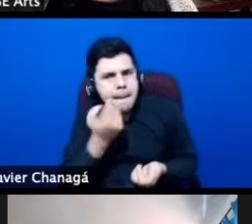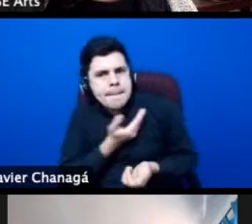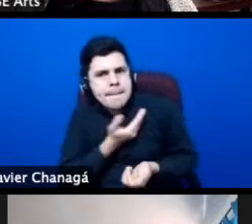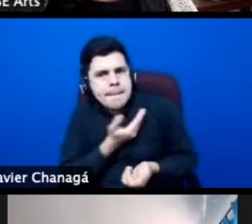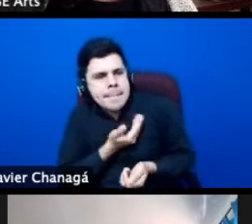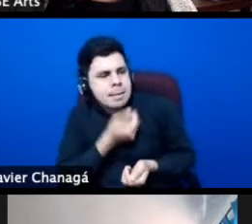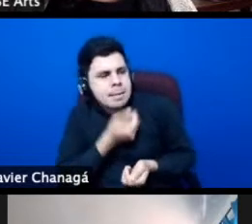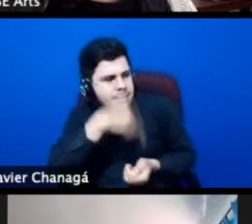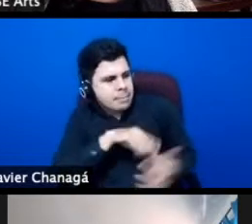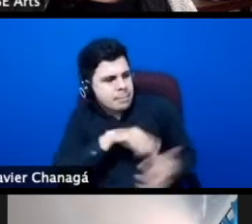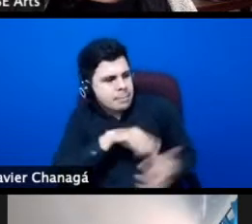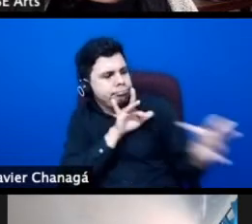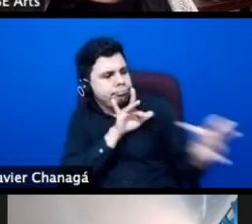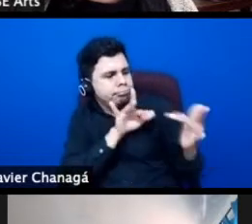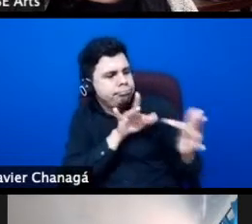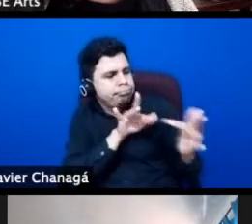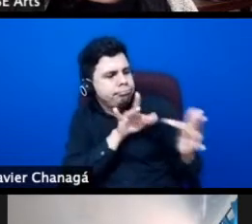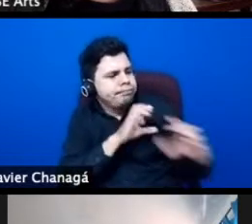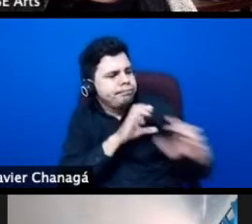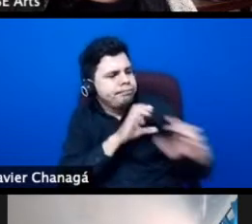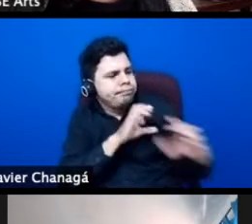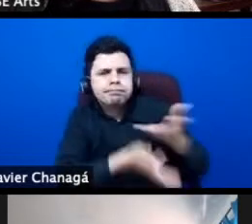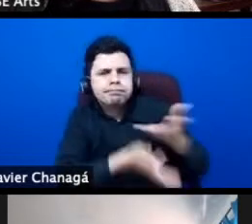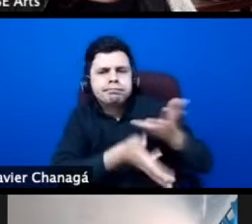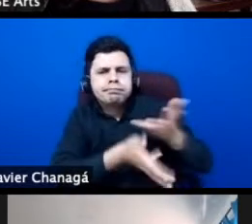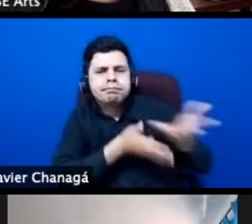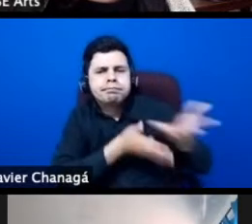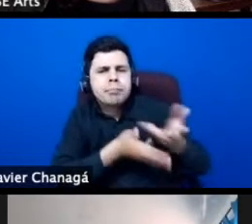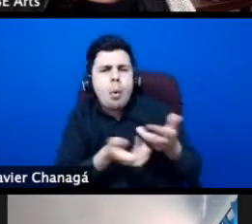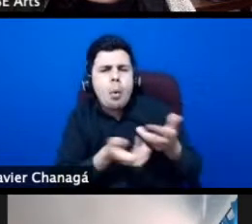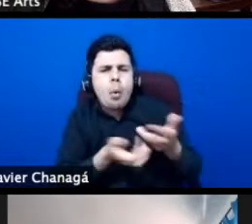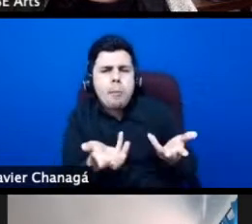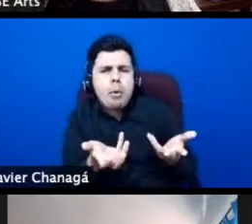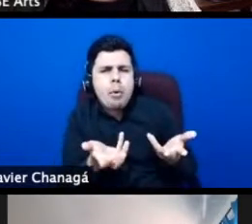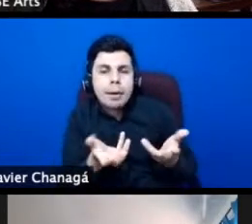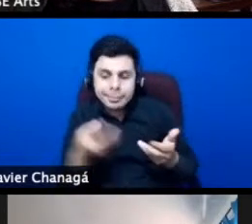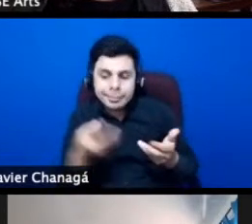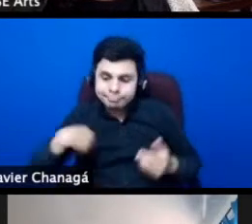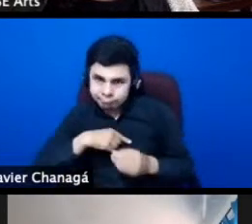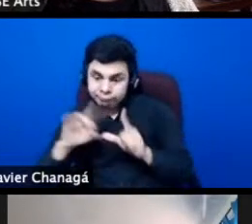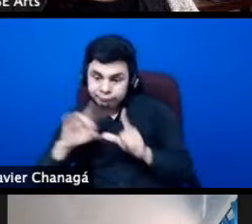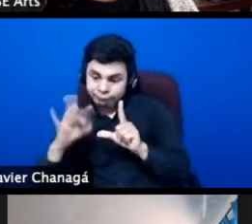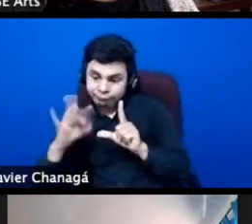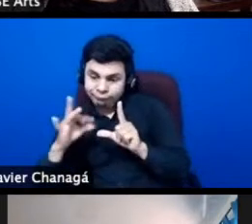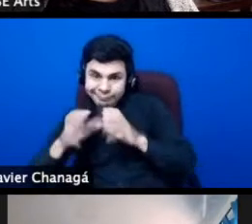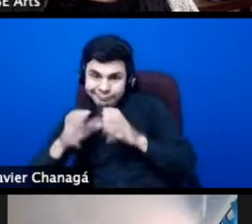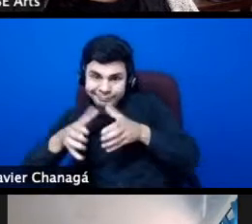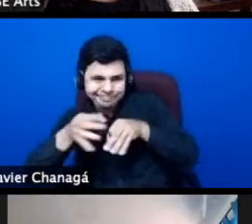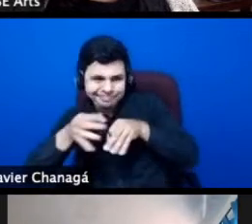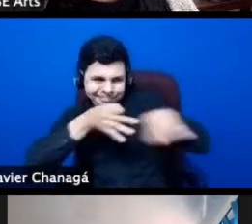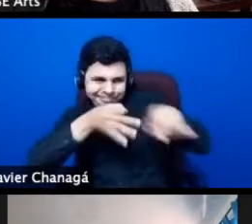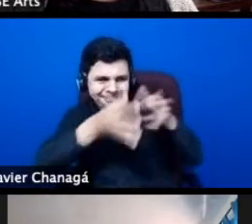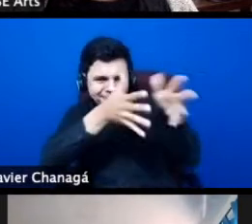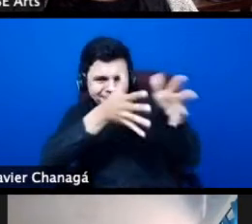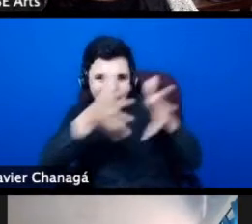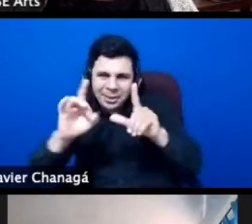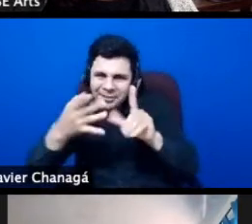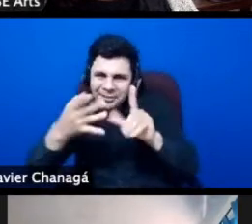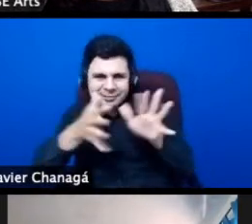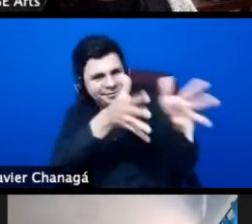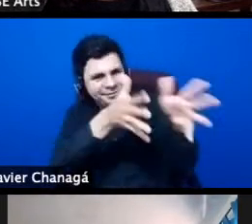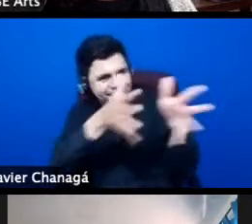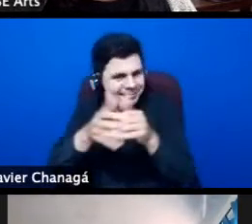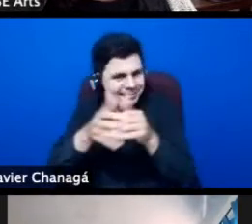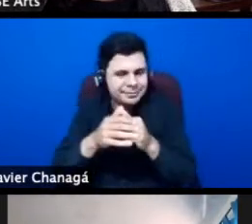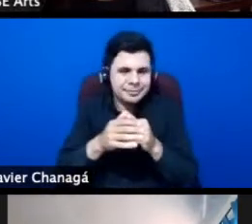a través de esas clases virtuales que estamos dando o estos talleres virtuales que se están dando. Entonces era muy rico escuchar que el niño